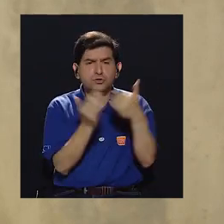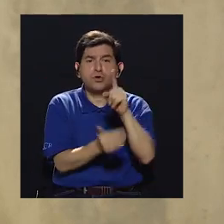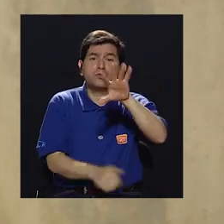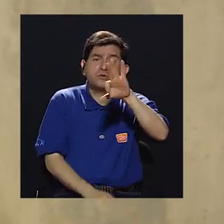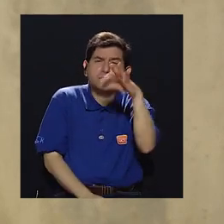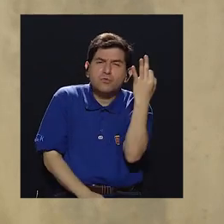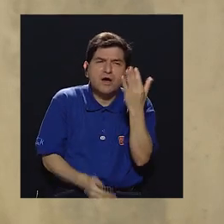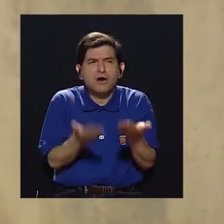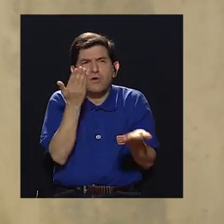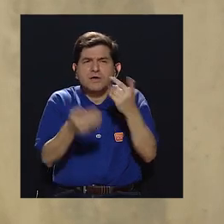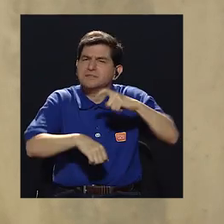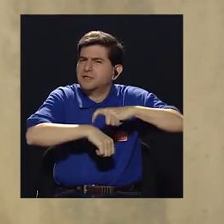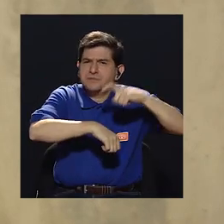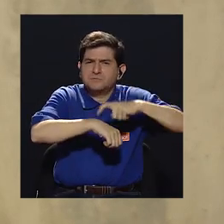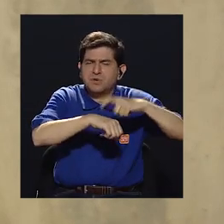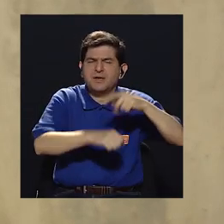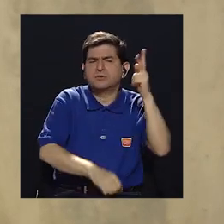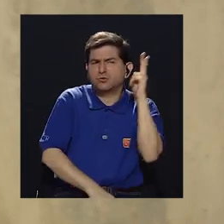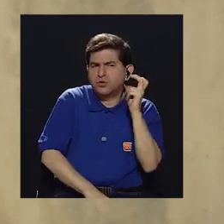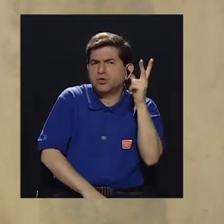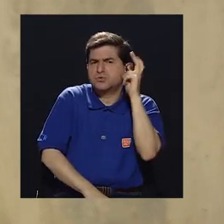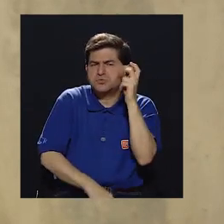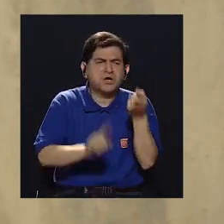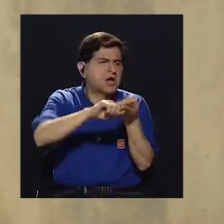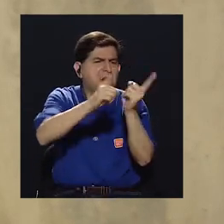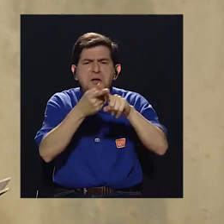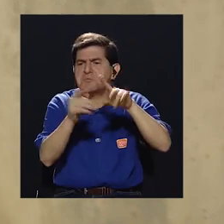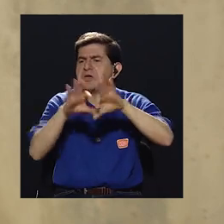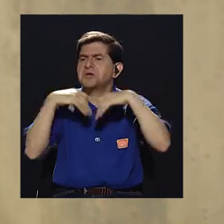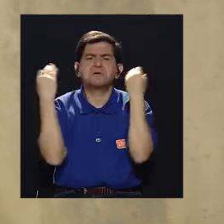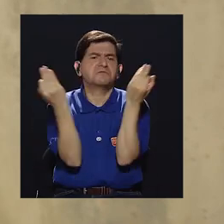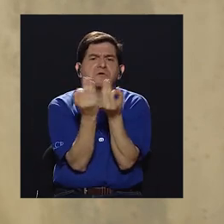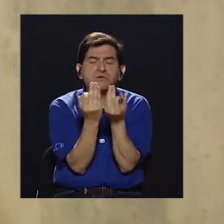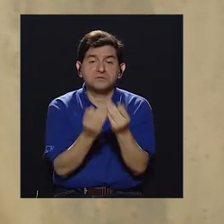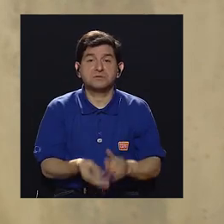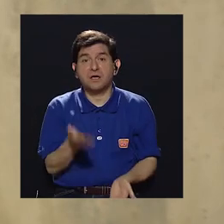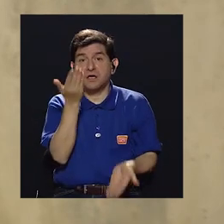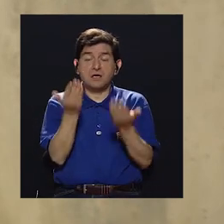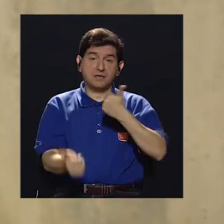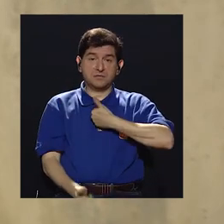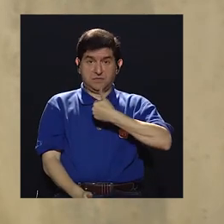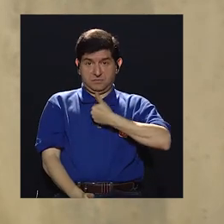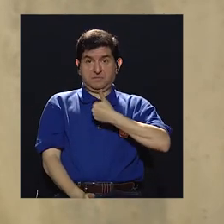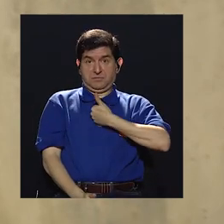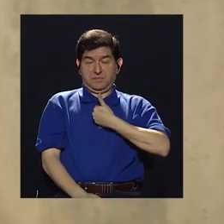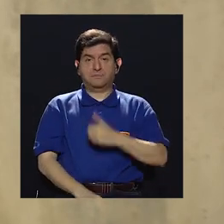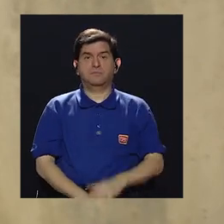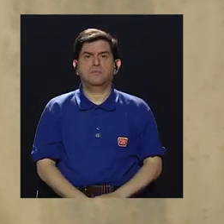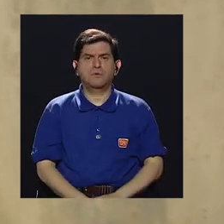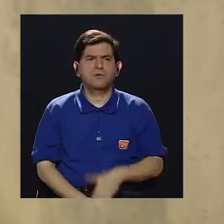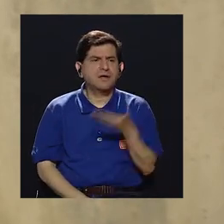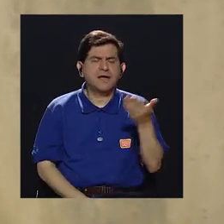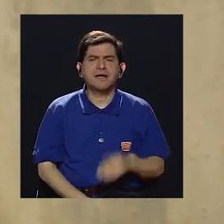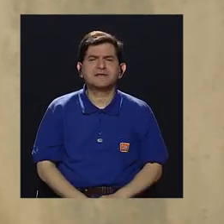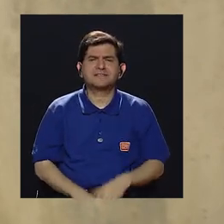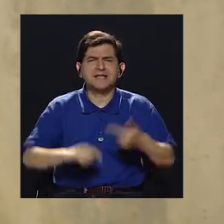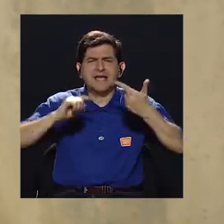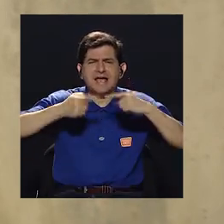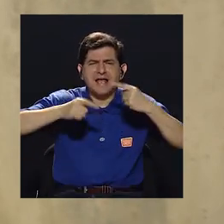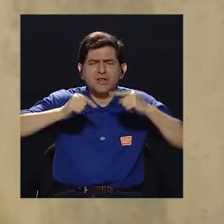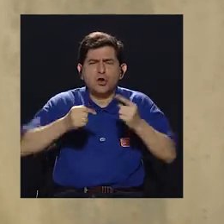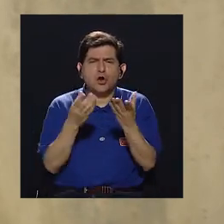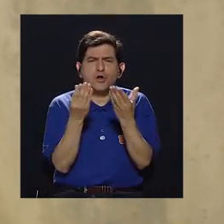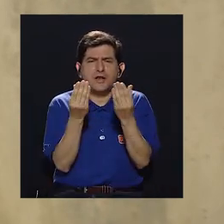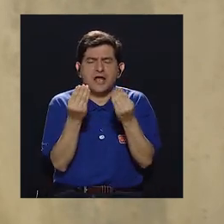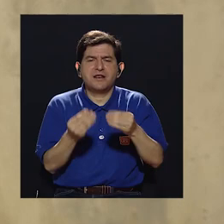de alguna manera, en algún momento, lo hemos escuchado en amigos, en familiares, y por qué no, hasta en nosotros mismos, y es sobre el dolor del